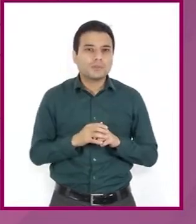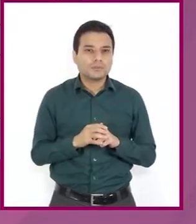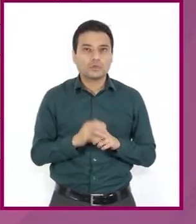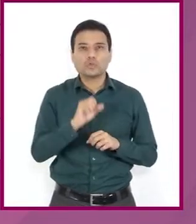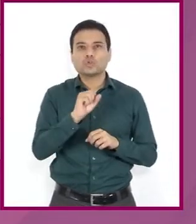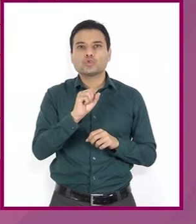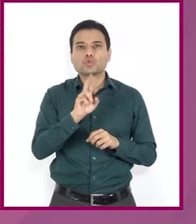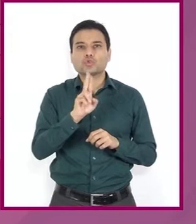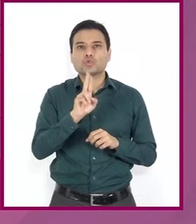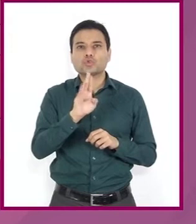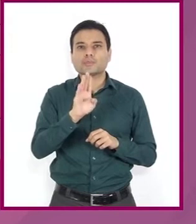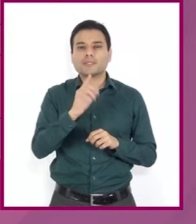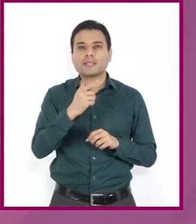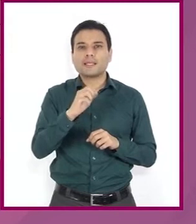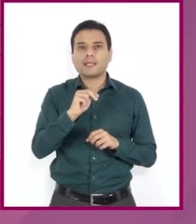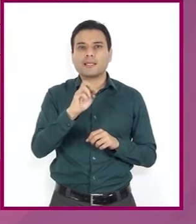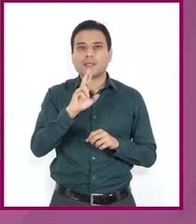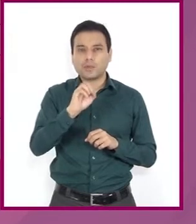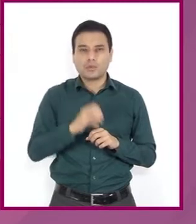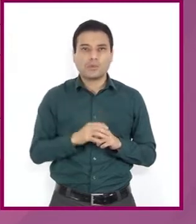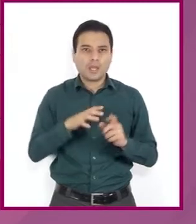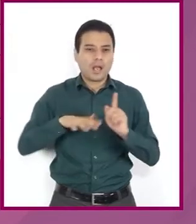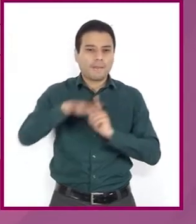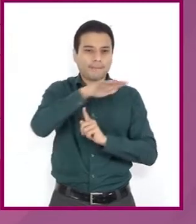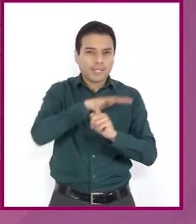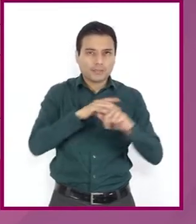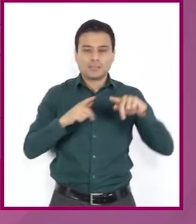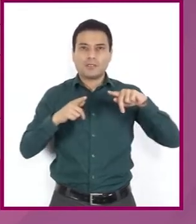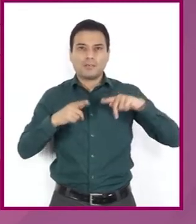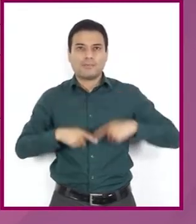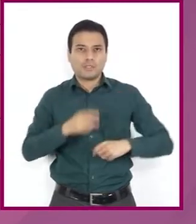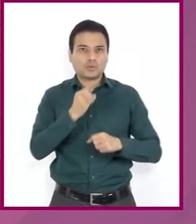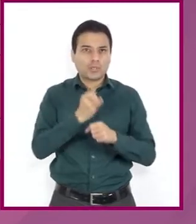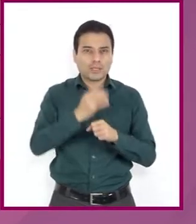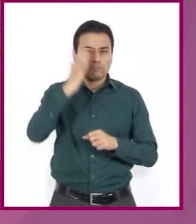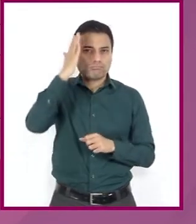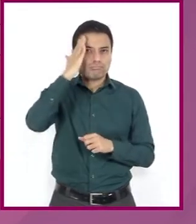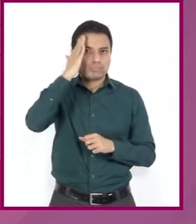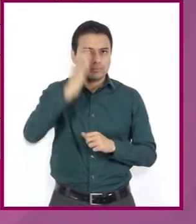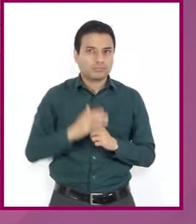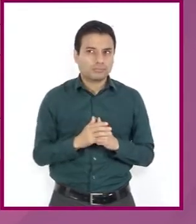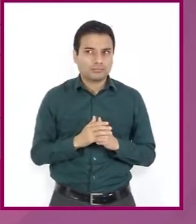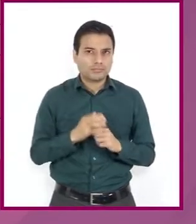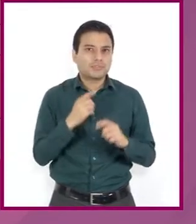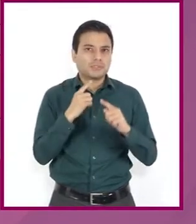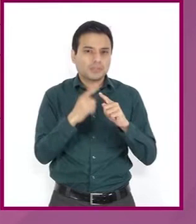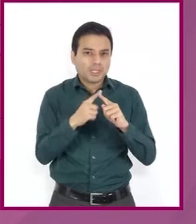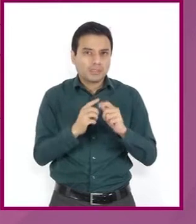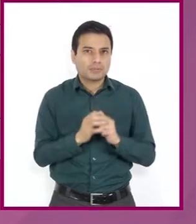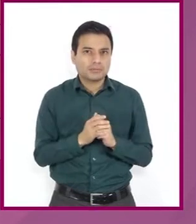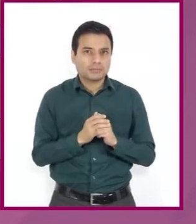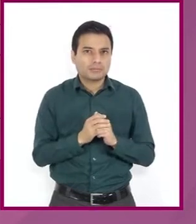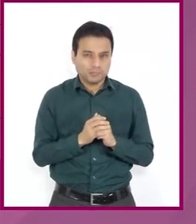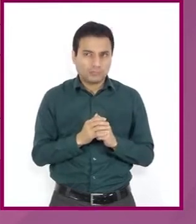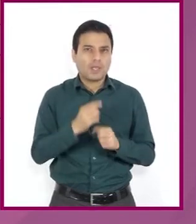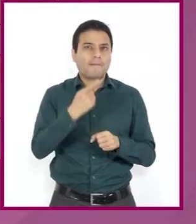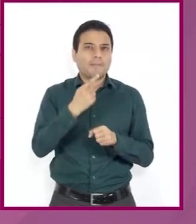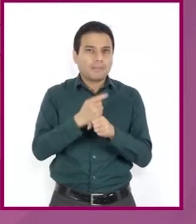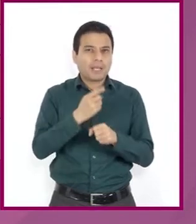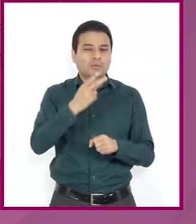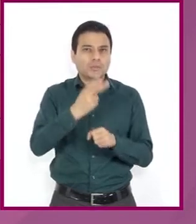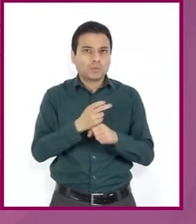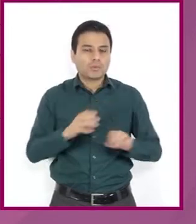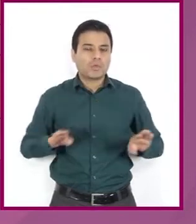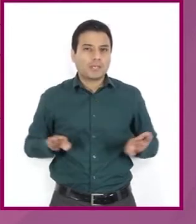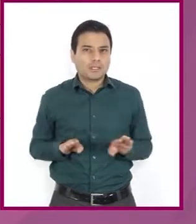subgénero narrativo, el tipo de ambiente, los personajes principales y secundarios y sus características, hasta el tipo